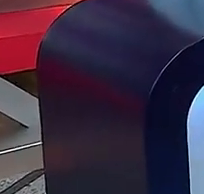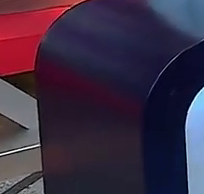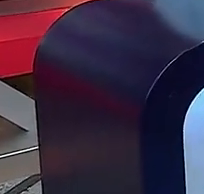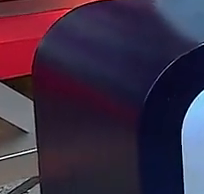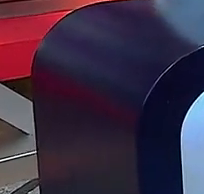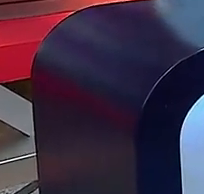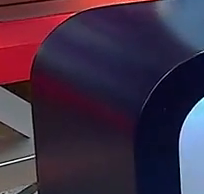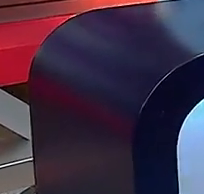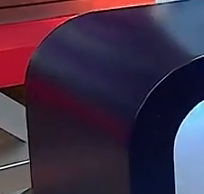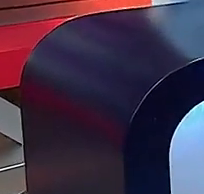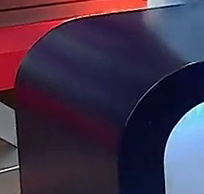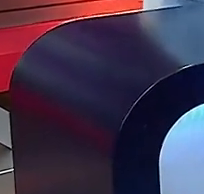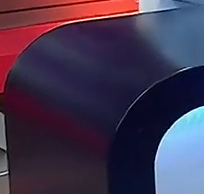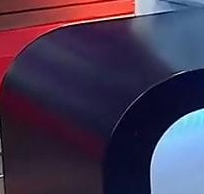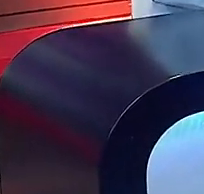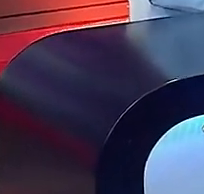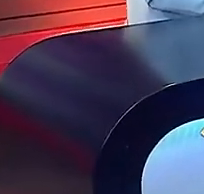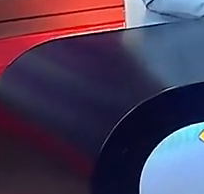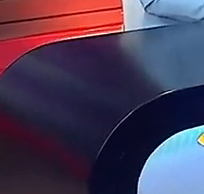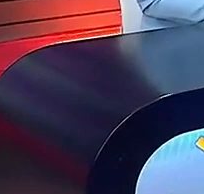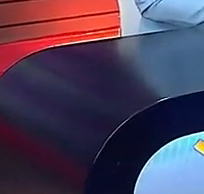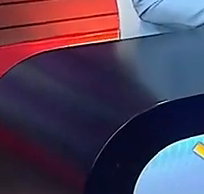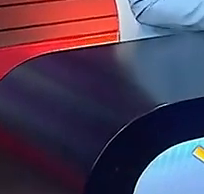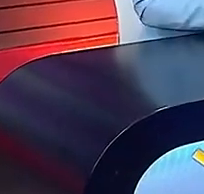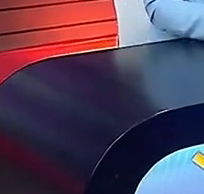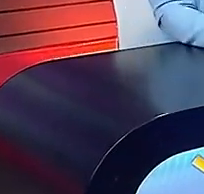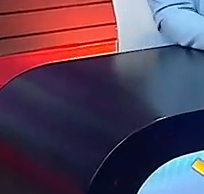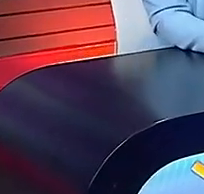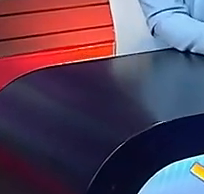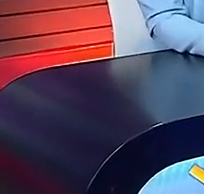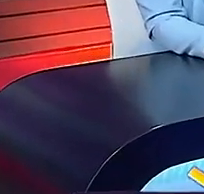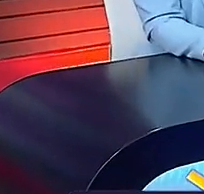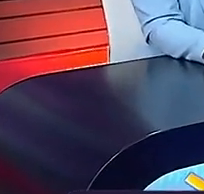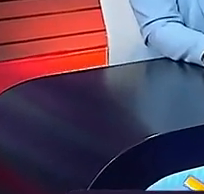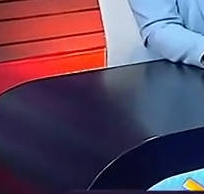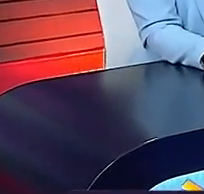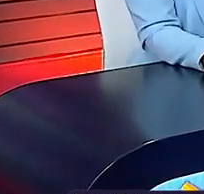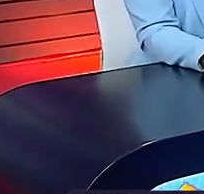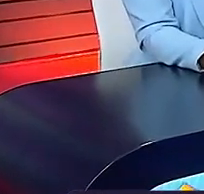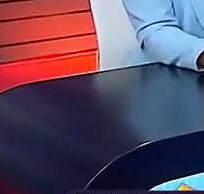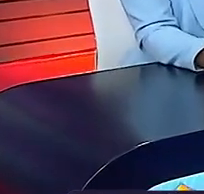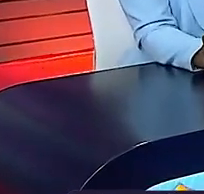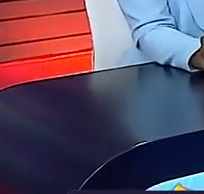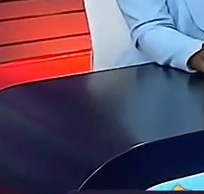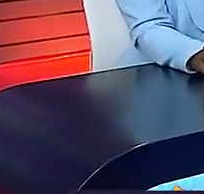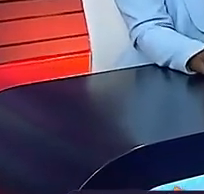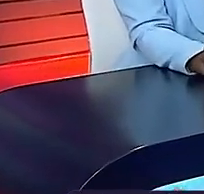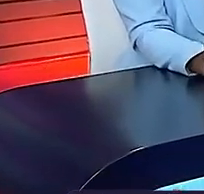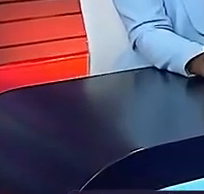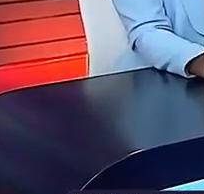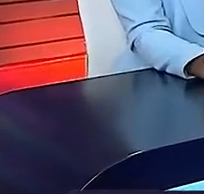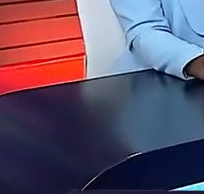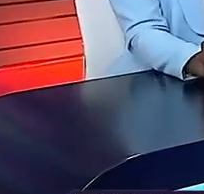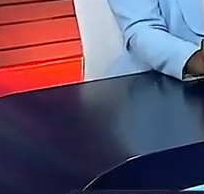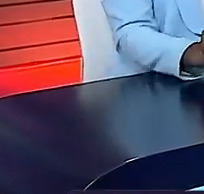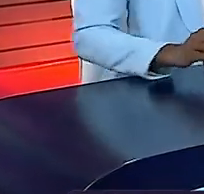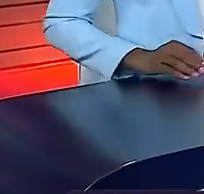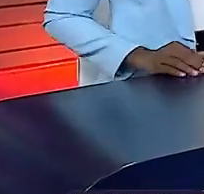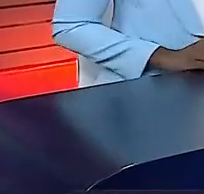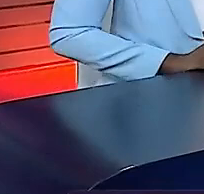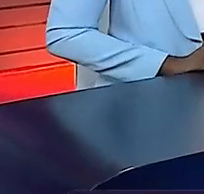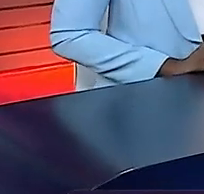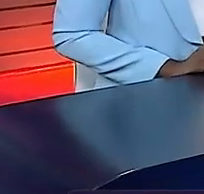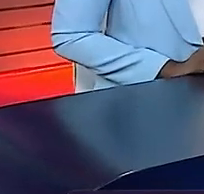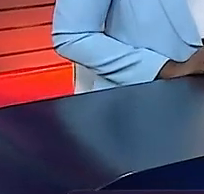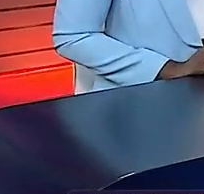buenos días. Bienvenidos a este especial de Noticias Capital. Hoy estaremos con ustedes para llevarles el minuto a minuto y el avance